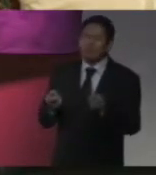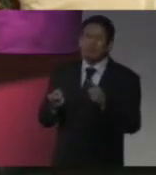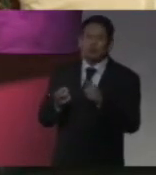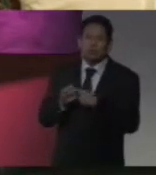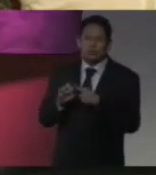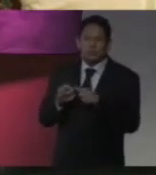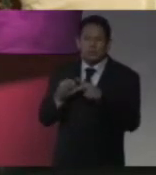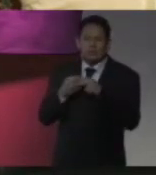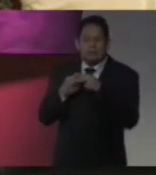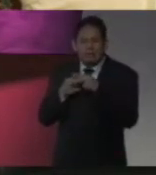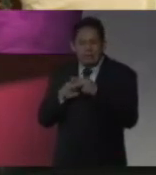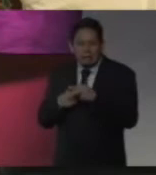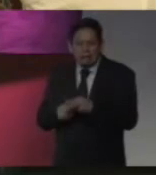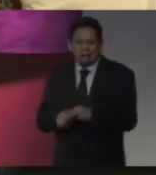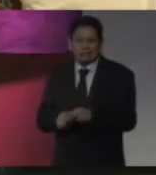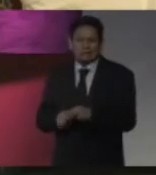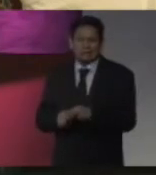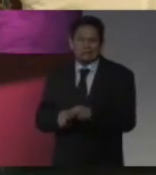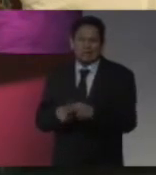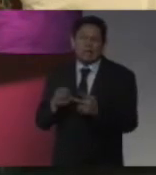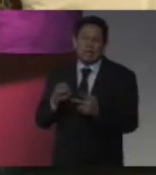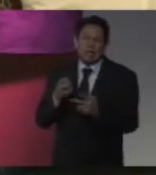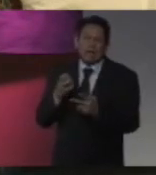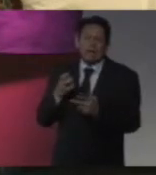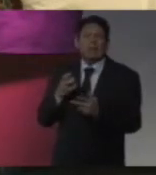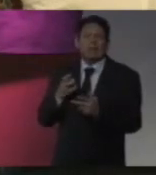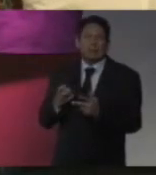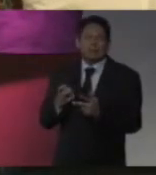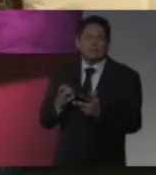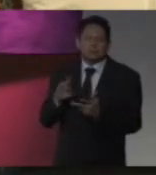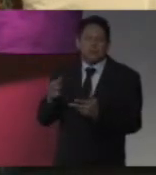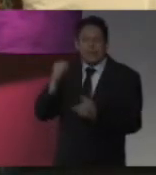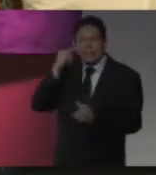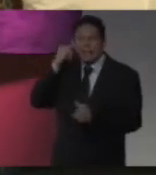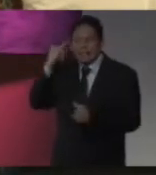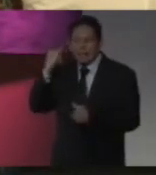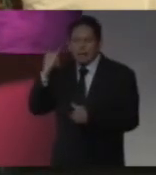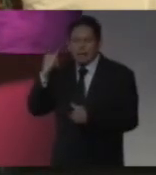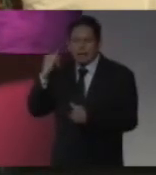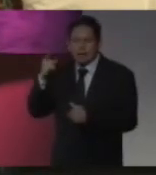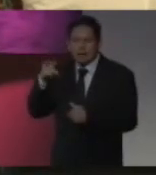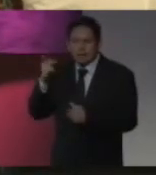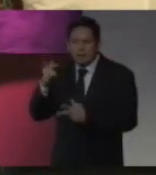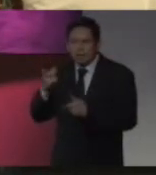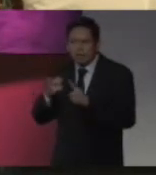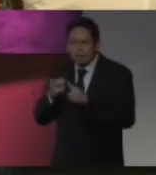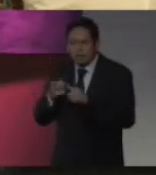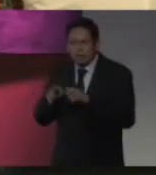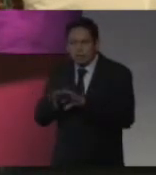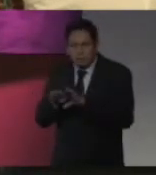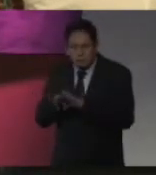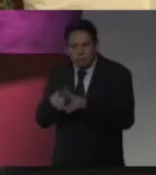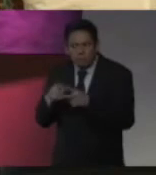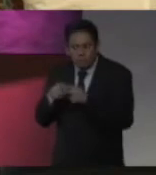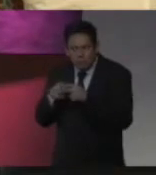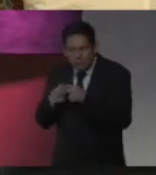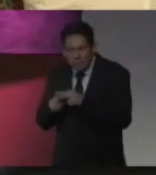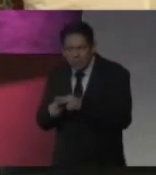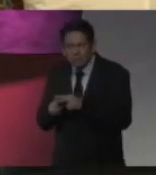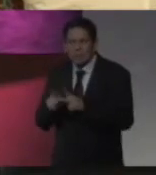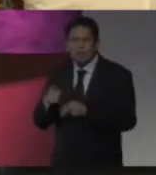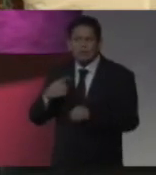raíz filosófica, es filosófico, pero no hay que complicarlo mucho. Es cómo